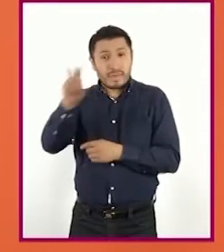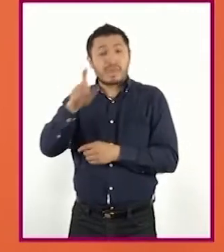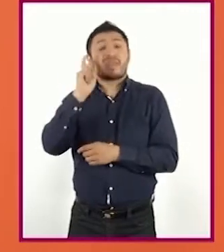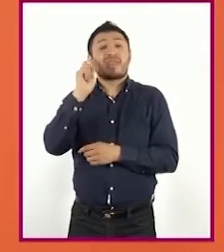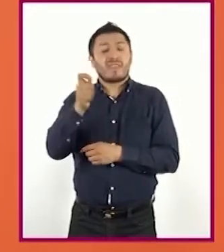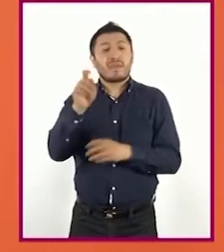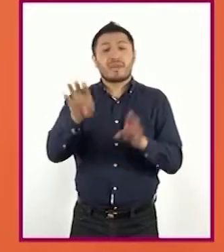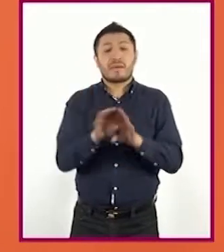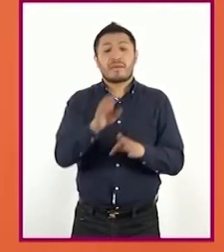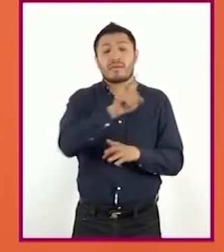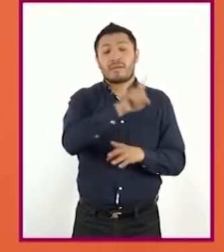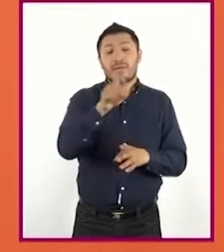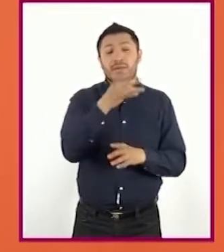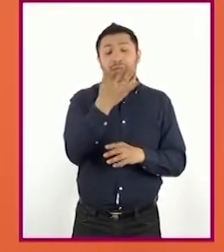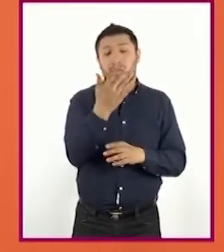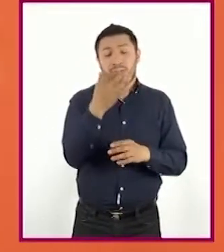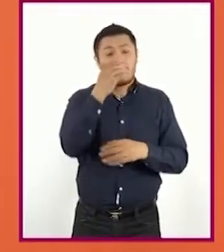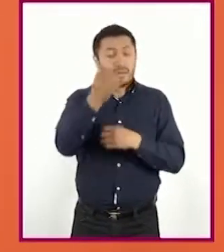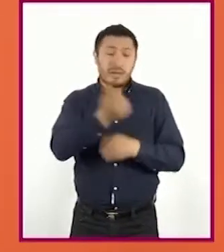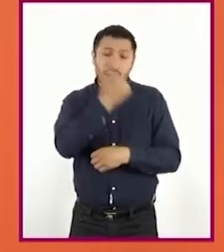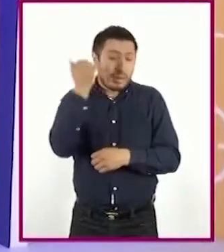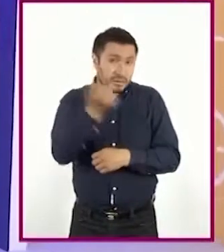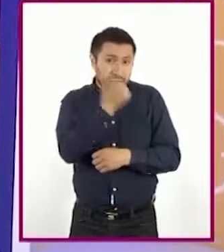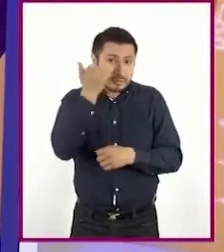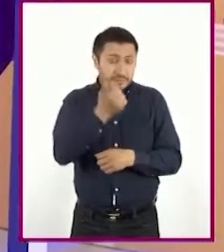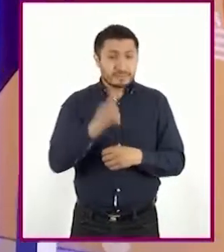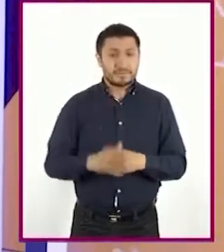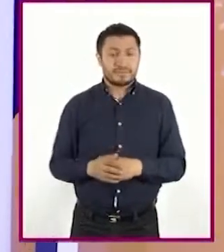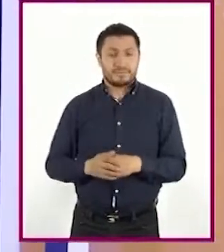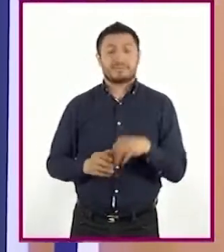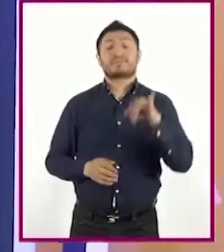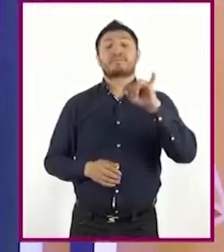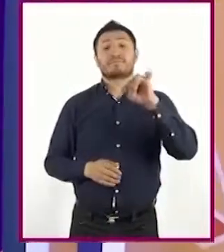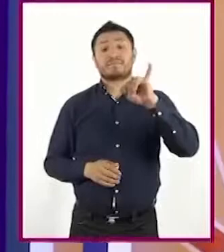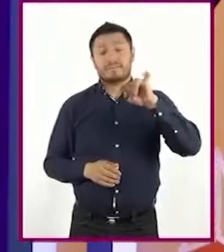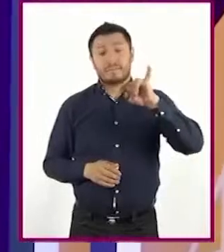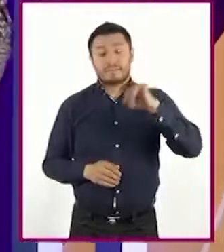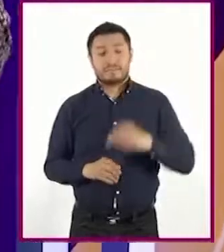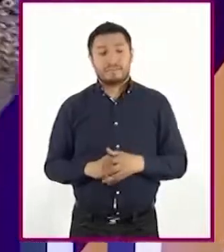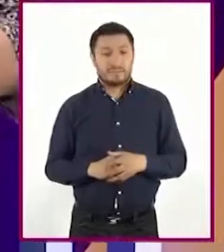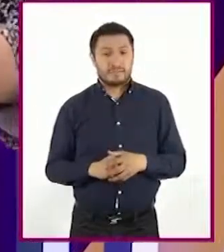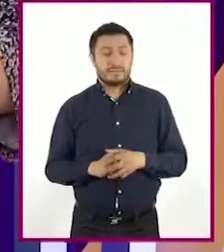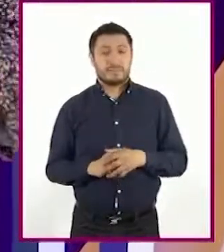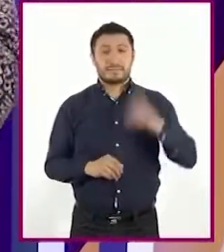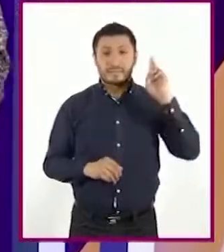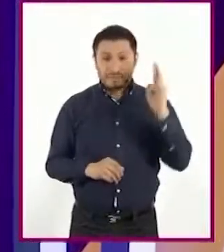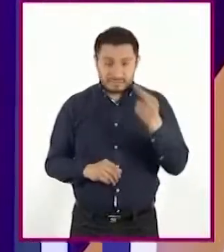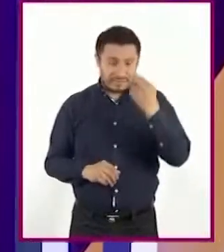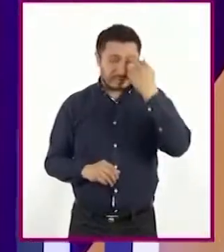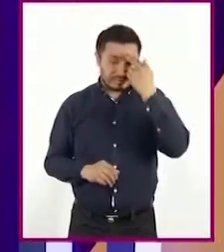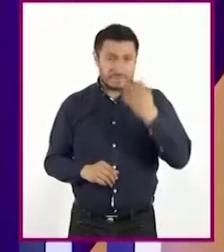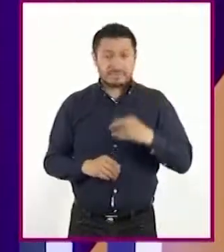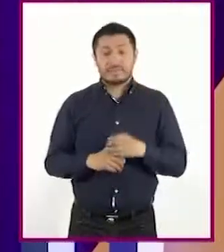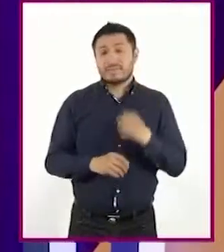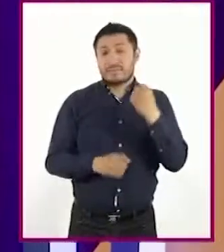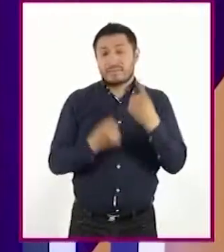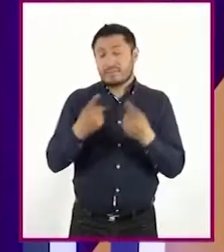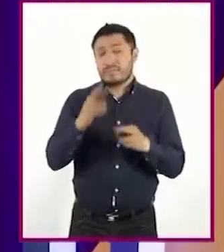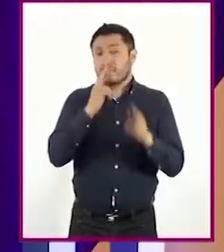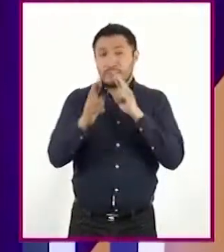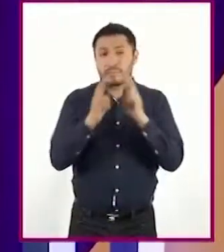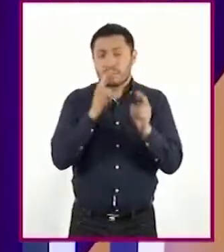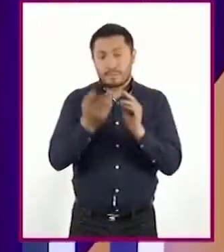de 150 alumnas y alumnos. Así es, Leslie. Recapitulemos algunos de los resultados